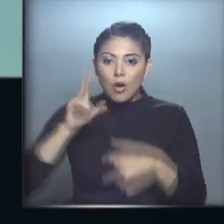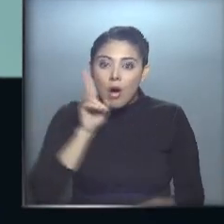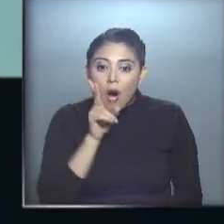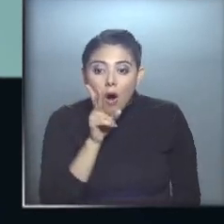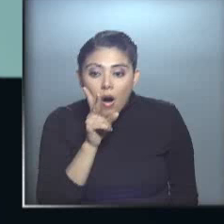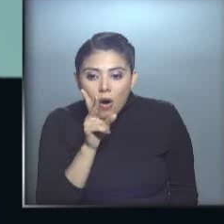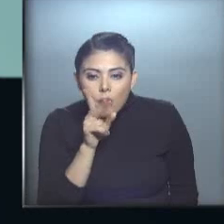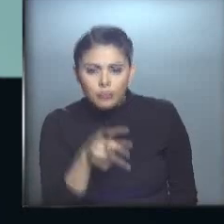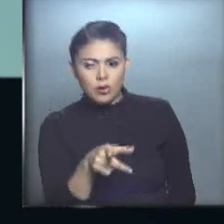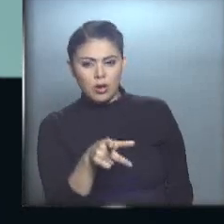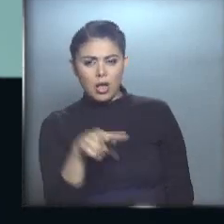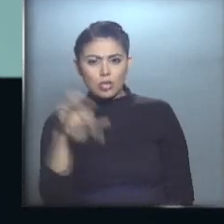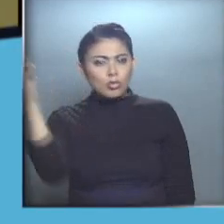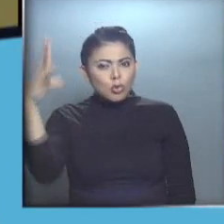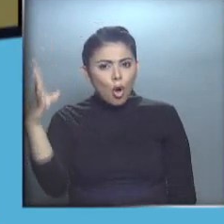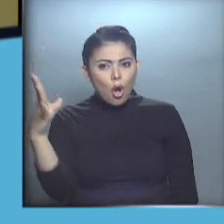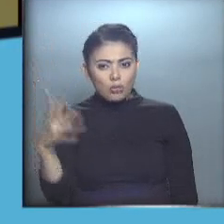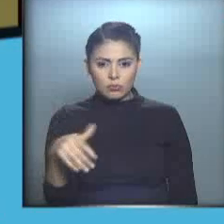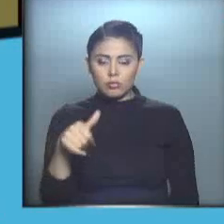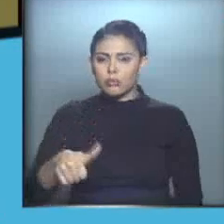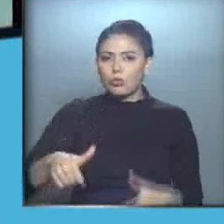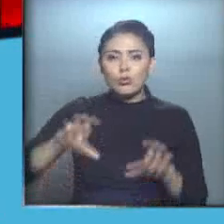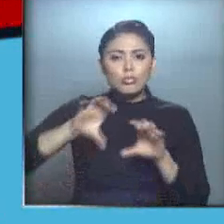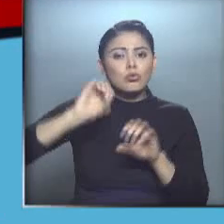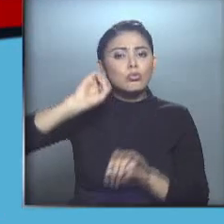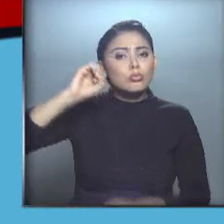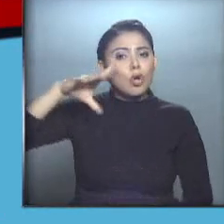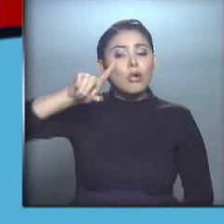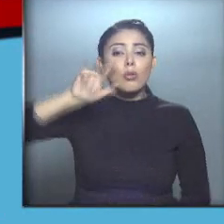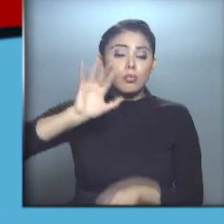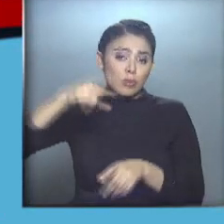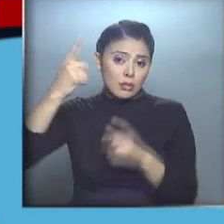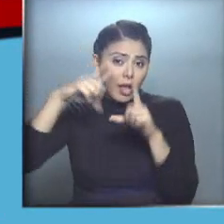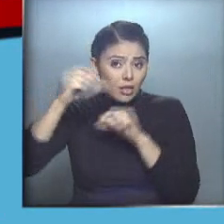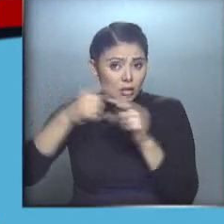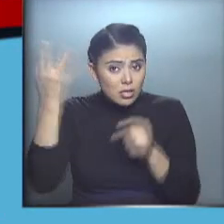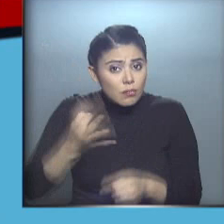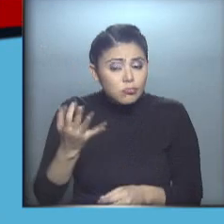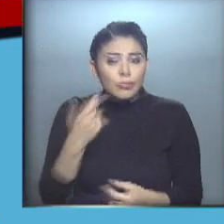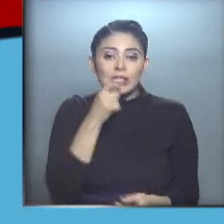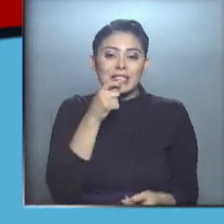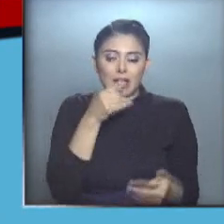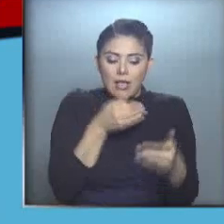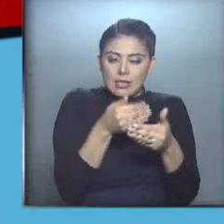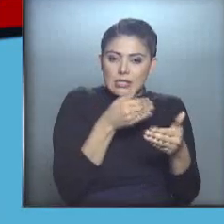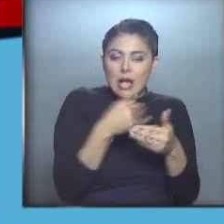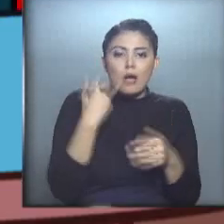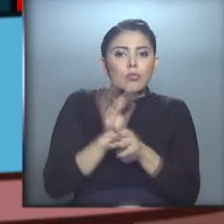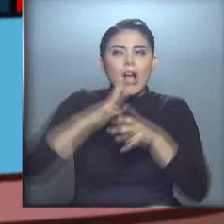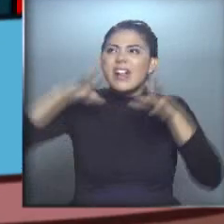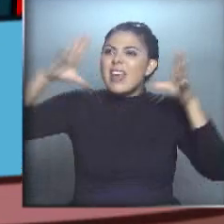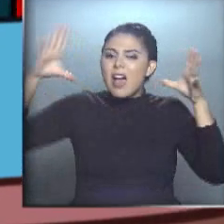¡Fua! ¡Pero este es el Sol! El Sol es una estrella más. Solo que al estar cerca de la Tierra, la vemos muy